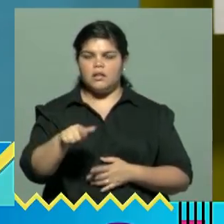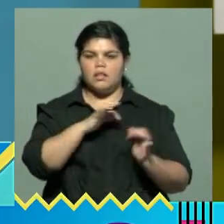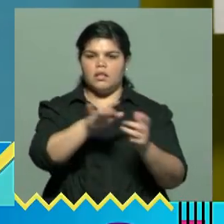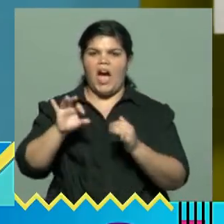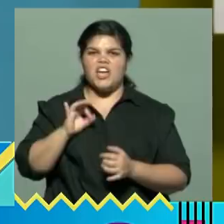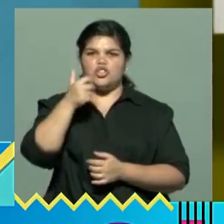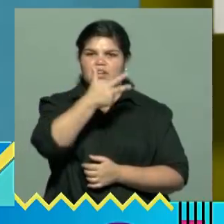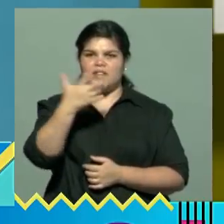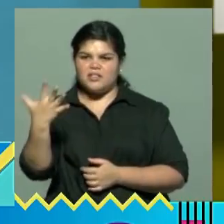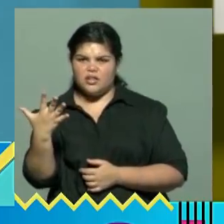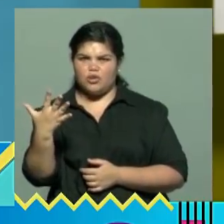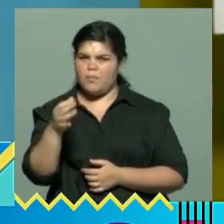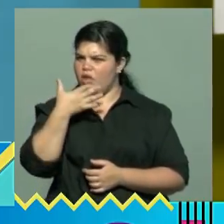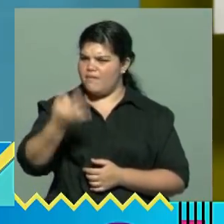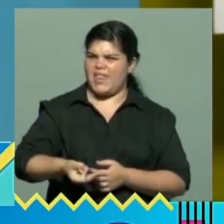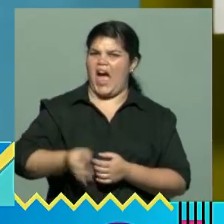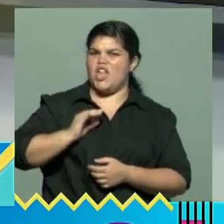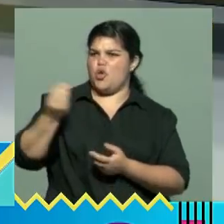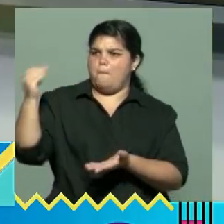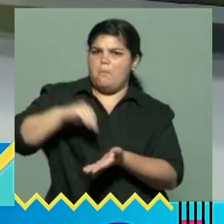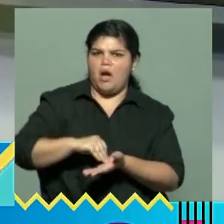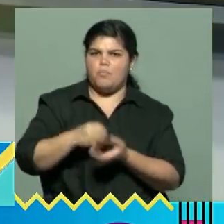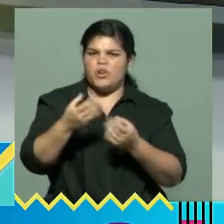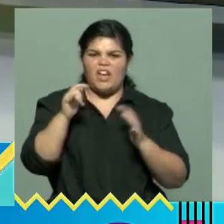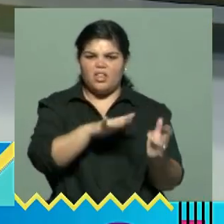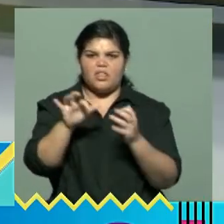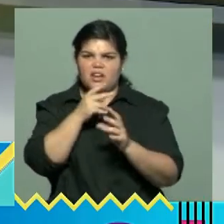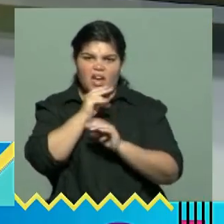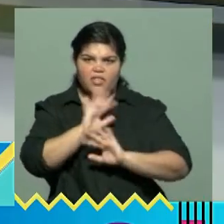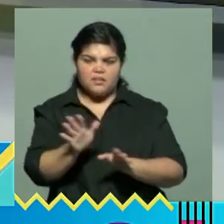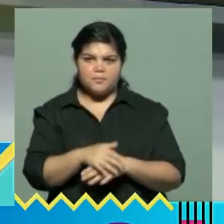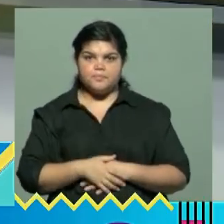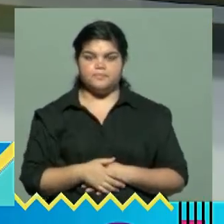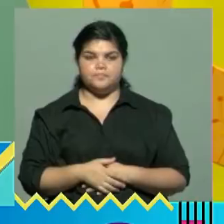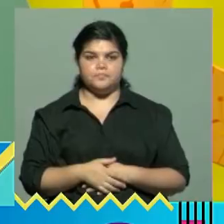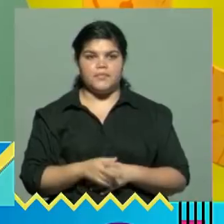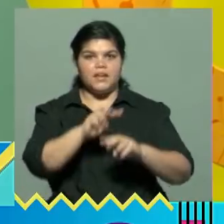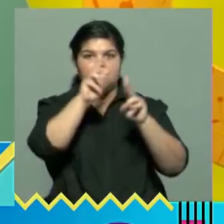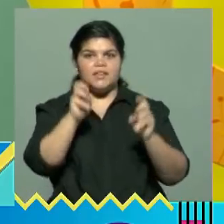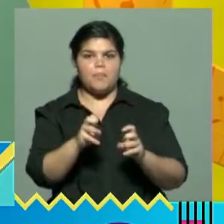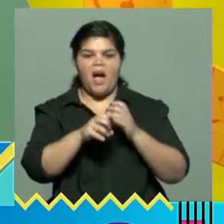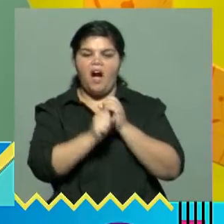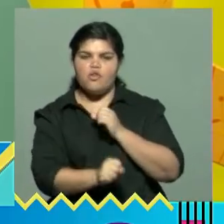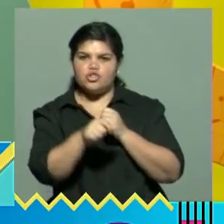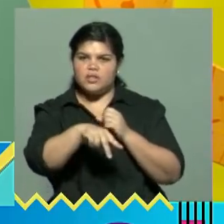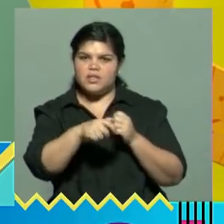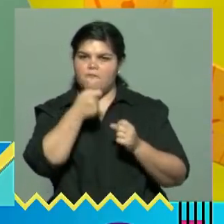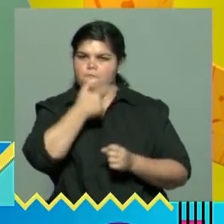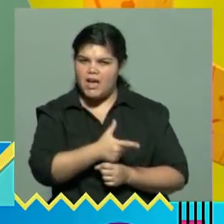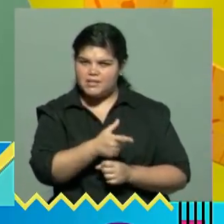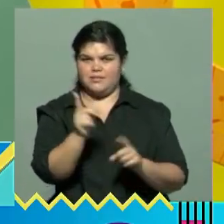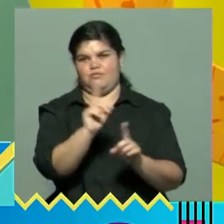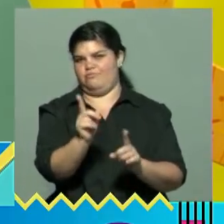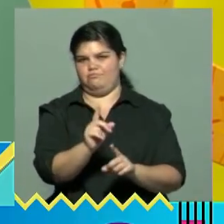pero son muchos años. ¿Por qué no se ha dado este debate en Argentina? Yo creo que tocar el tema aborto no es un tema sencillo ni